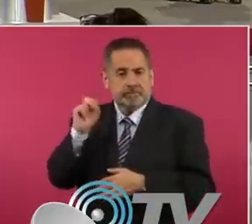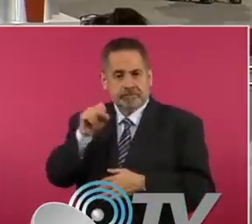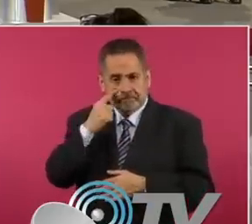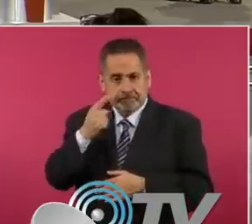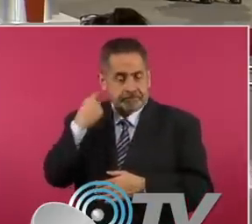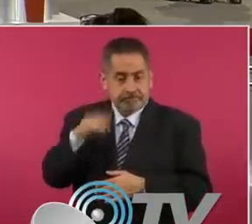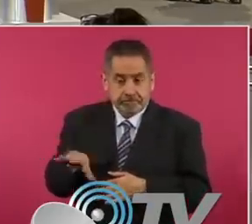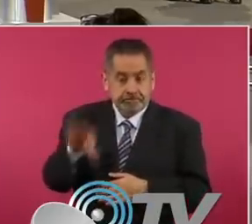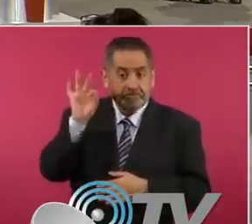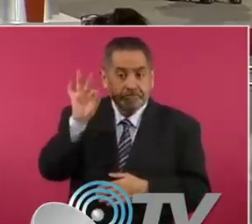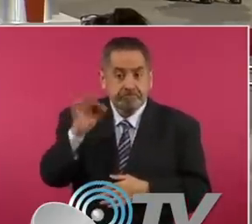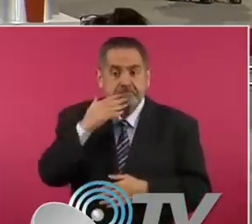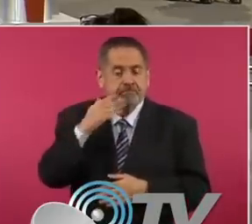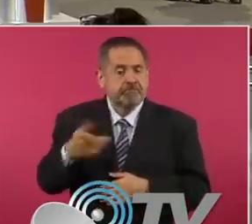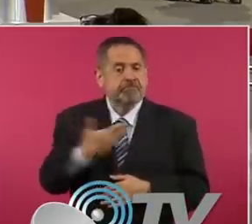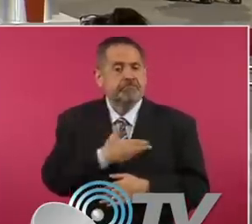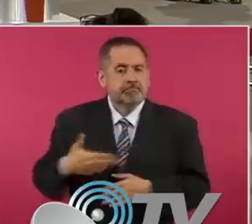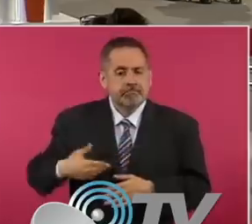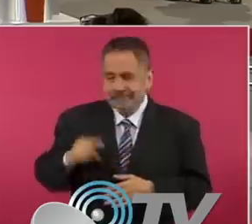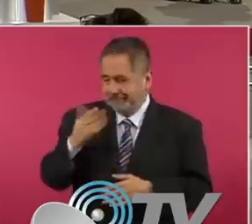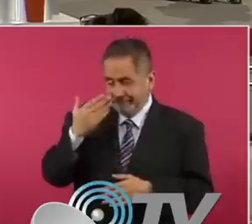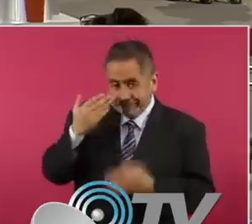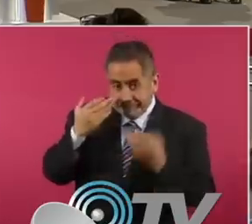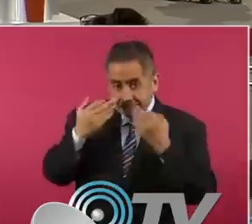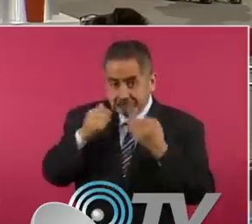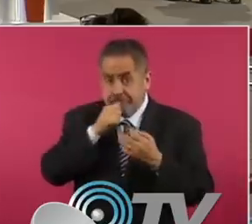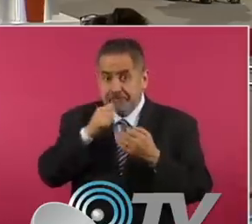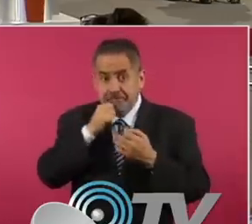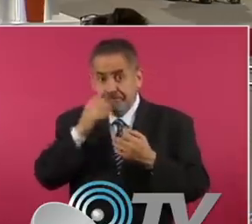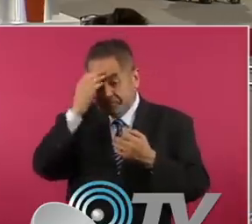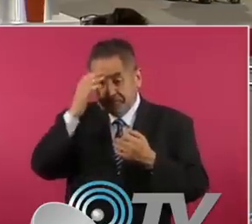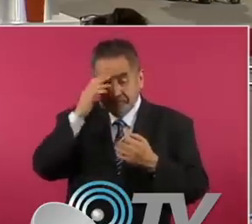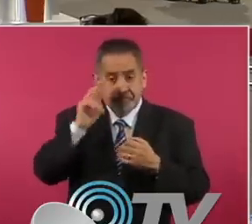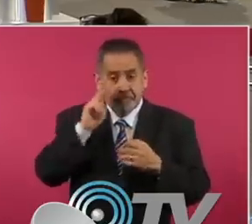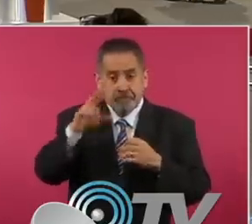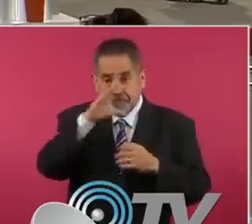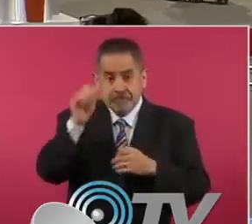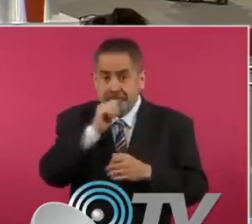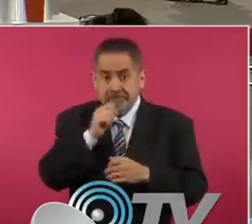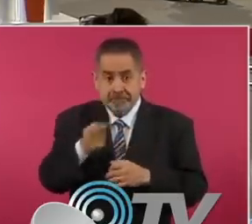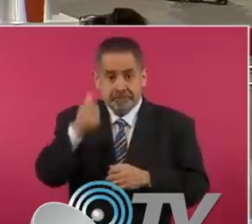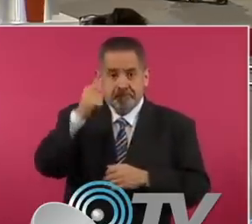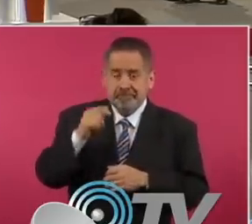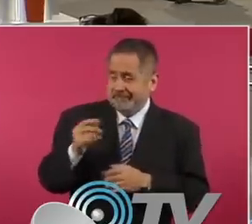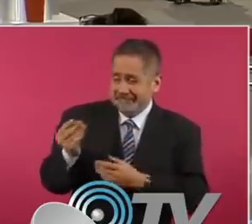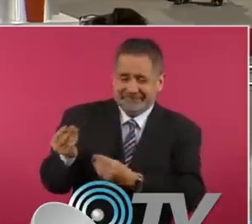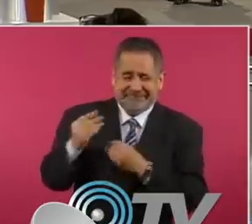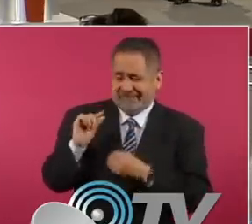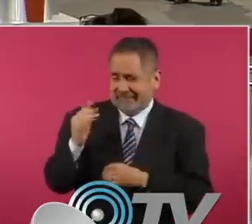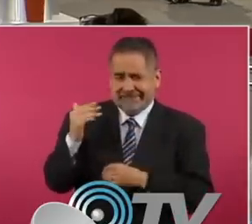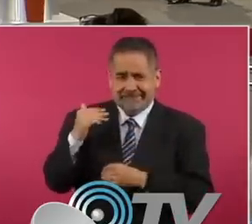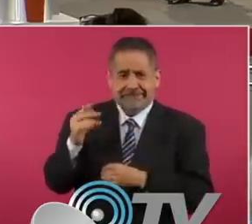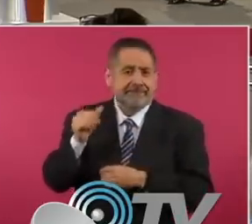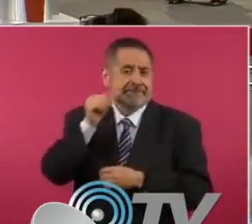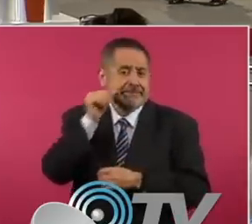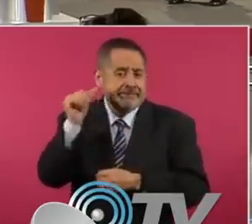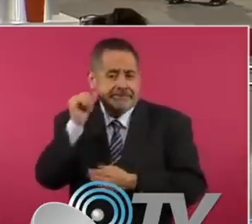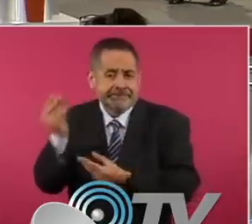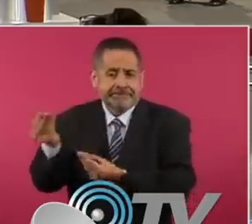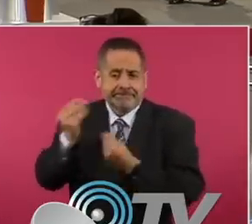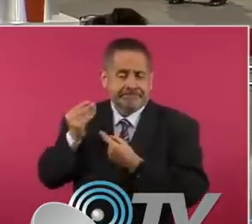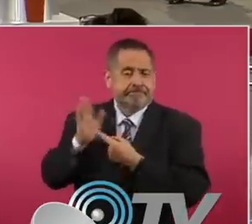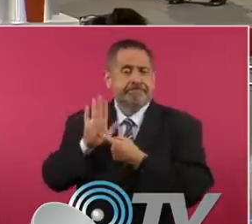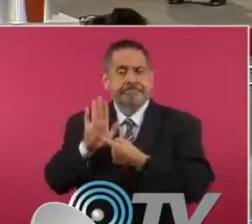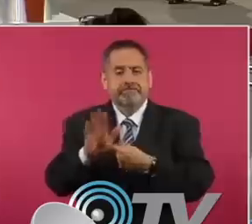el presidente apenas va a conocer las fotografías porque me las mandaron el día de ayer